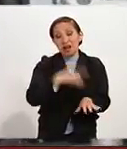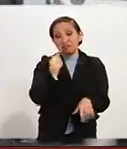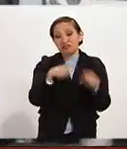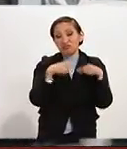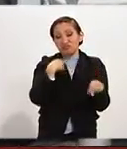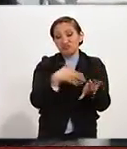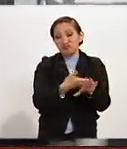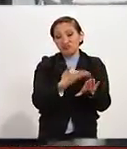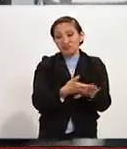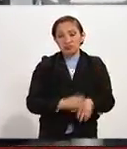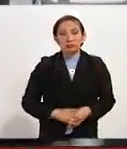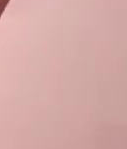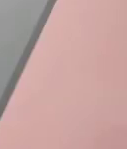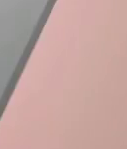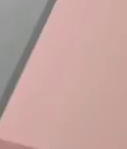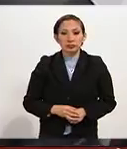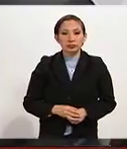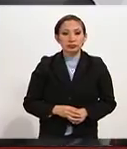mayor número de quejas.